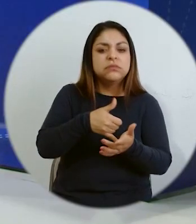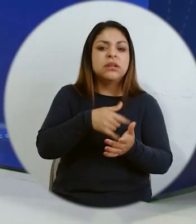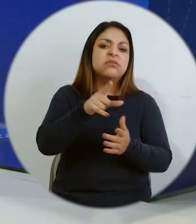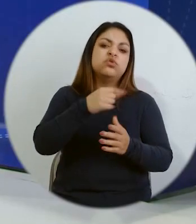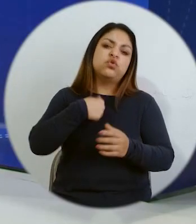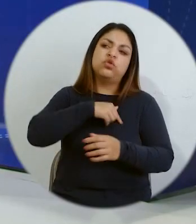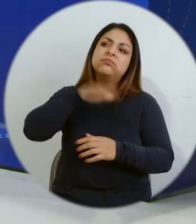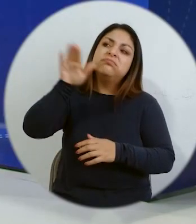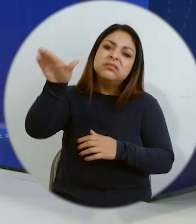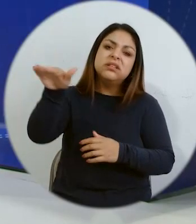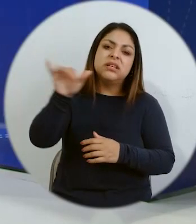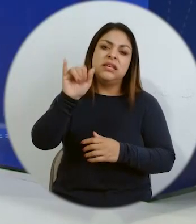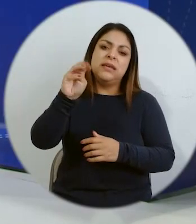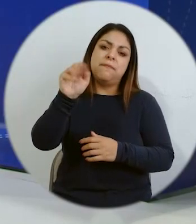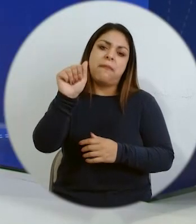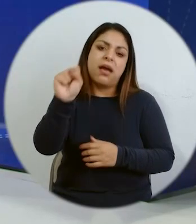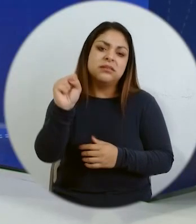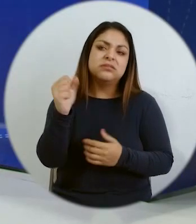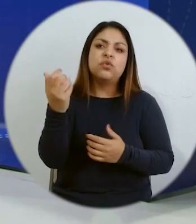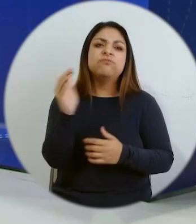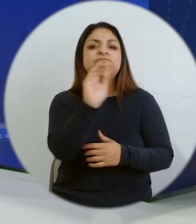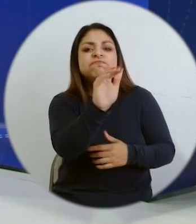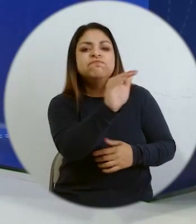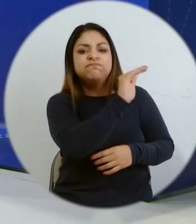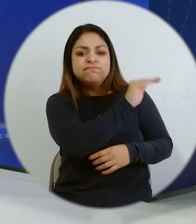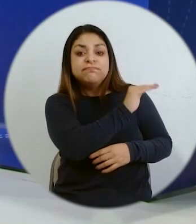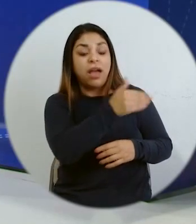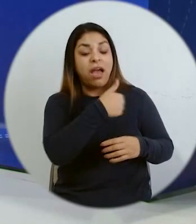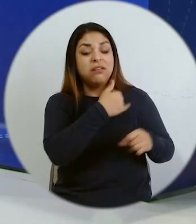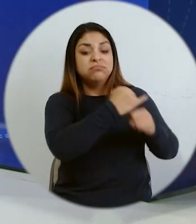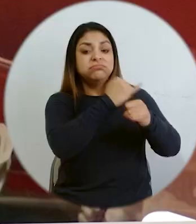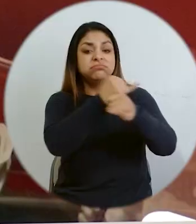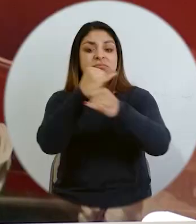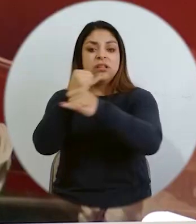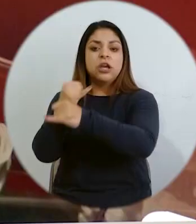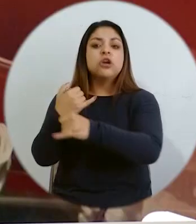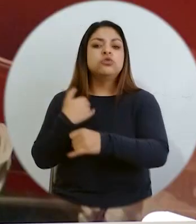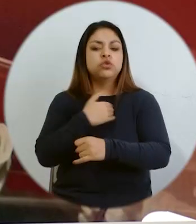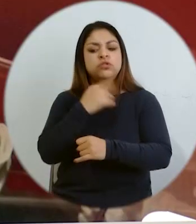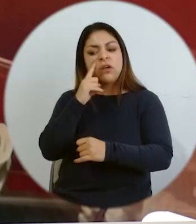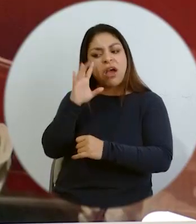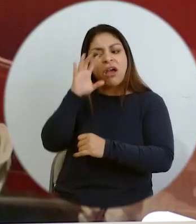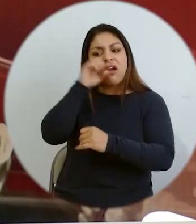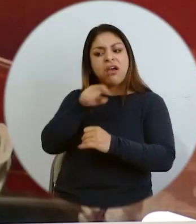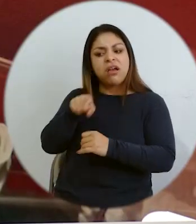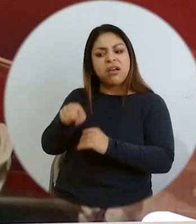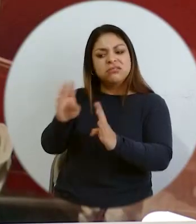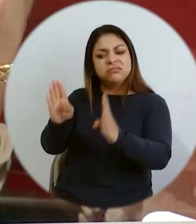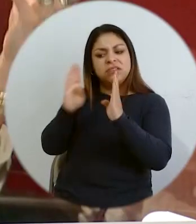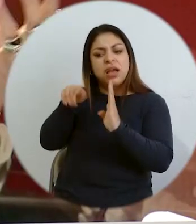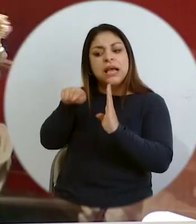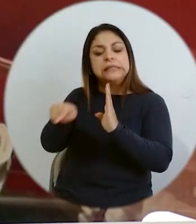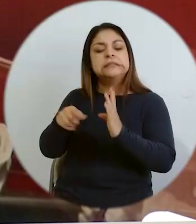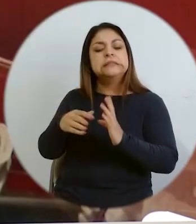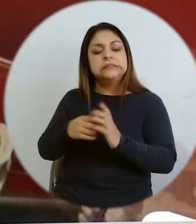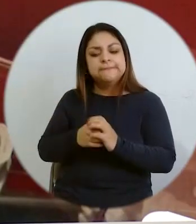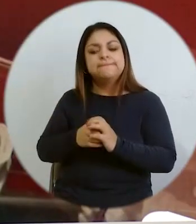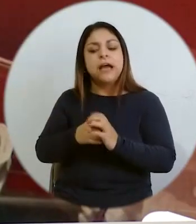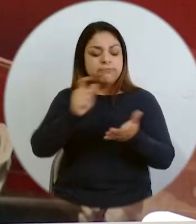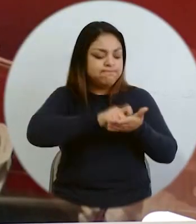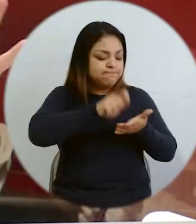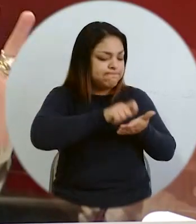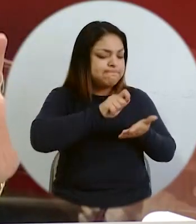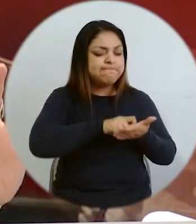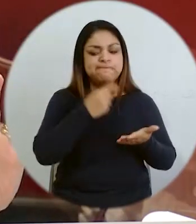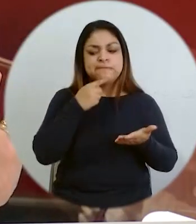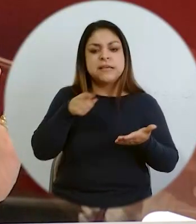violencia. Referimos a limas, es decir, cuando identificamos a través de una denuncia, hacemos una intervención y vemos cómo la situación de